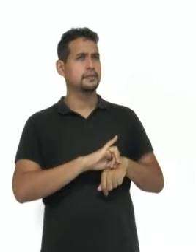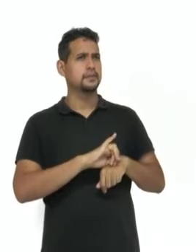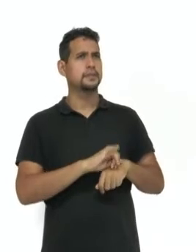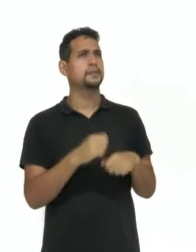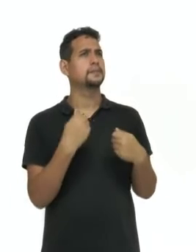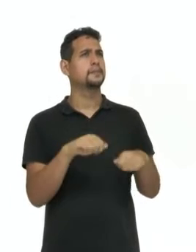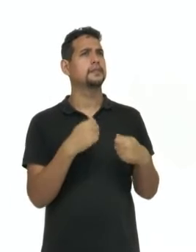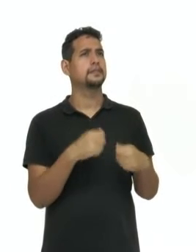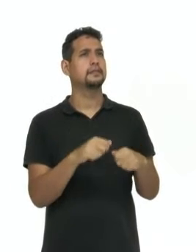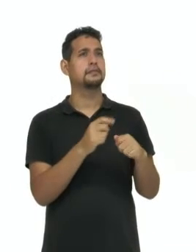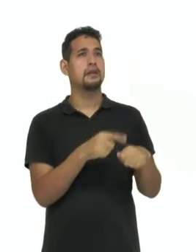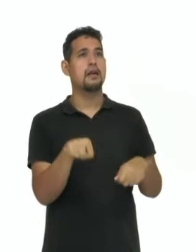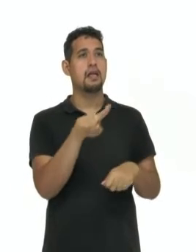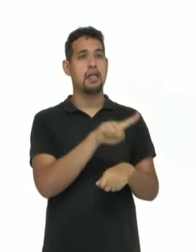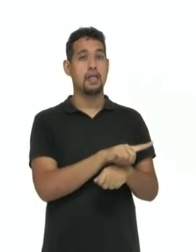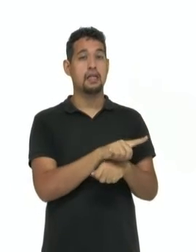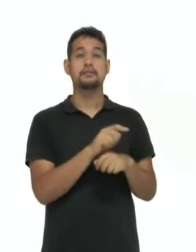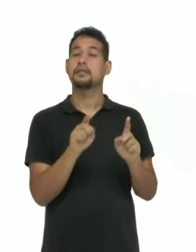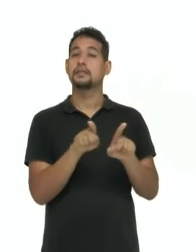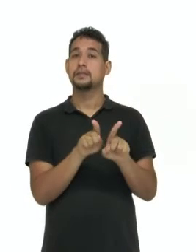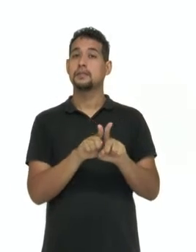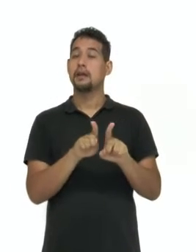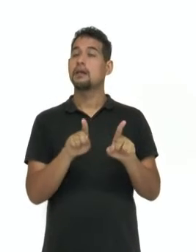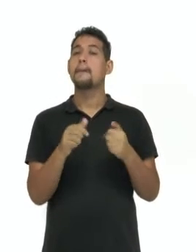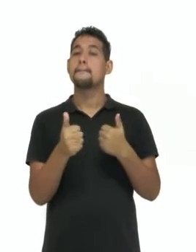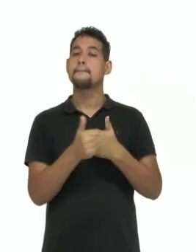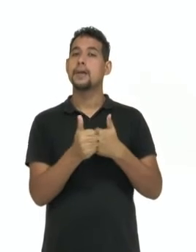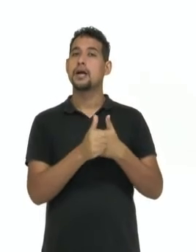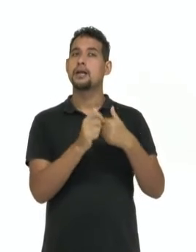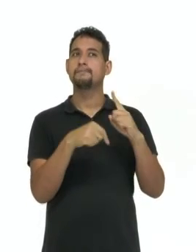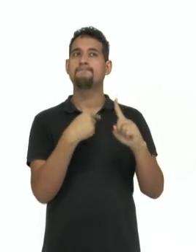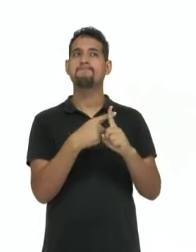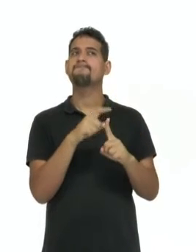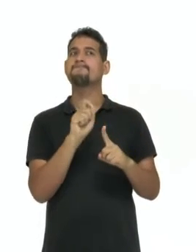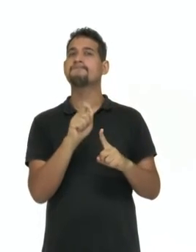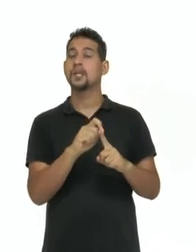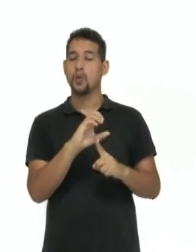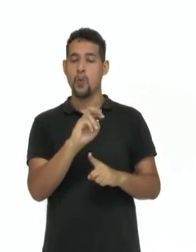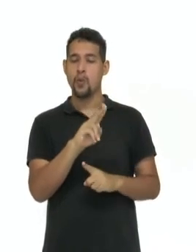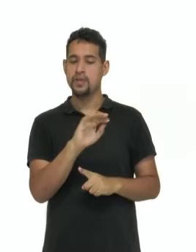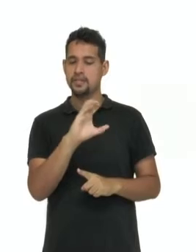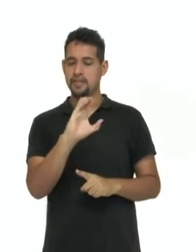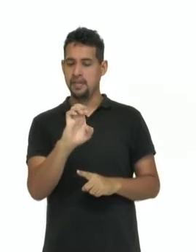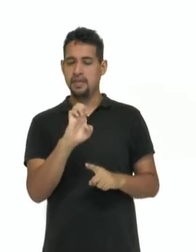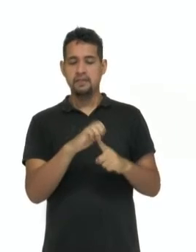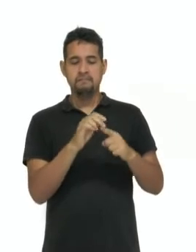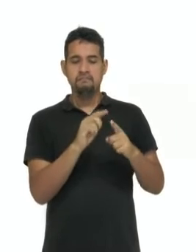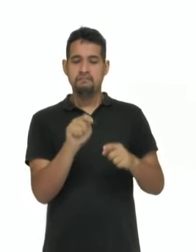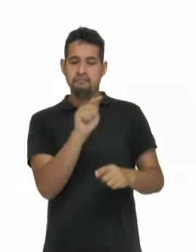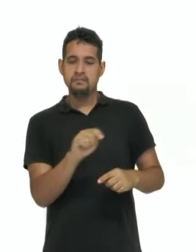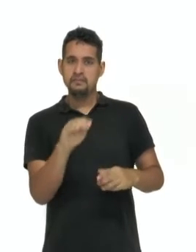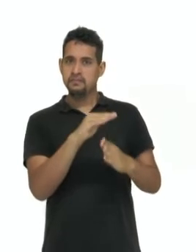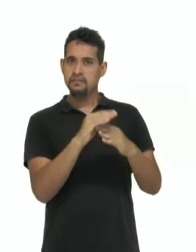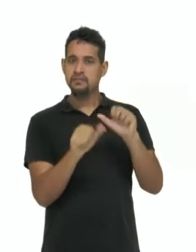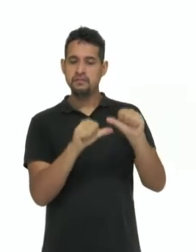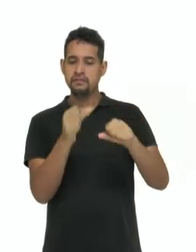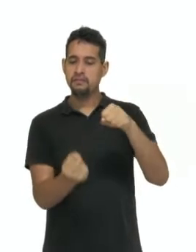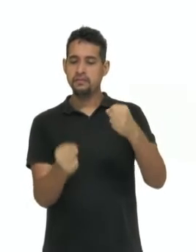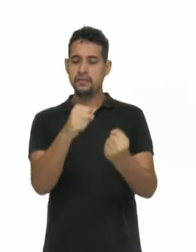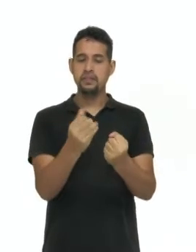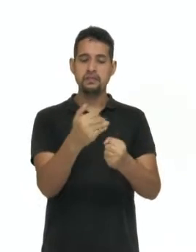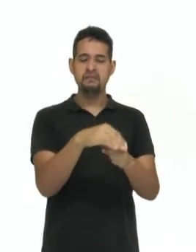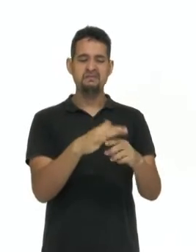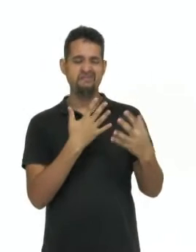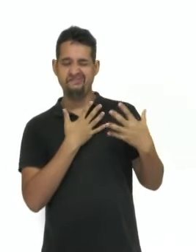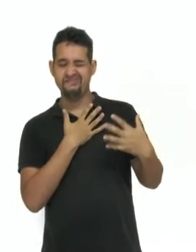girar a la derecha en el próximo cruce, a la direita. No